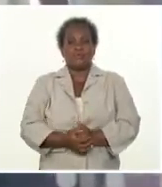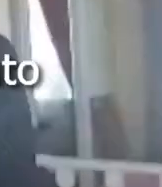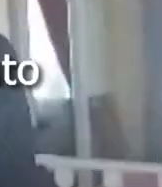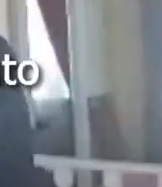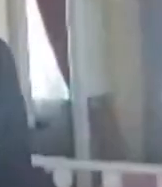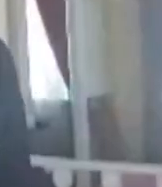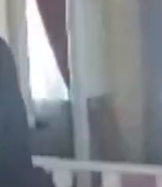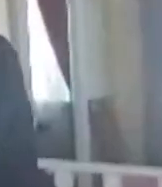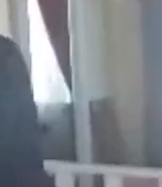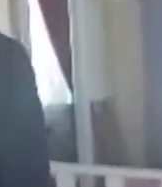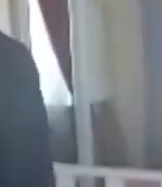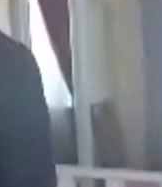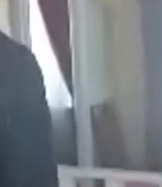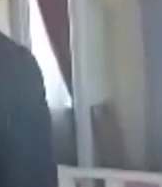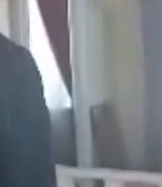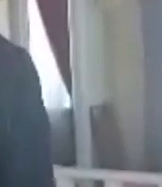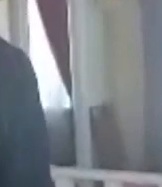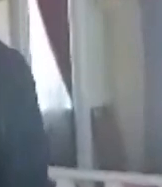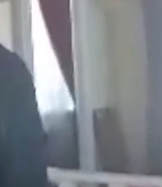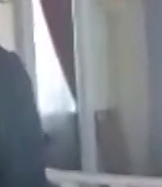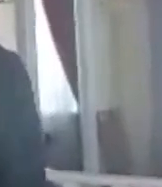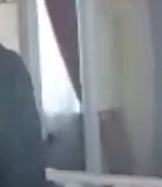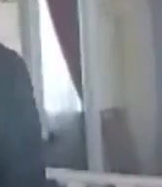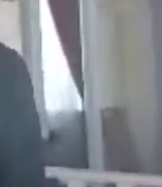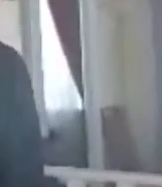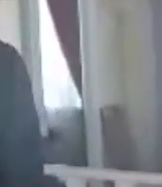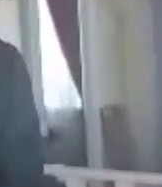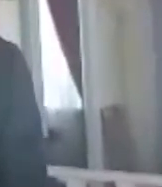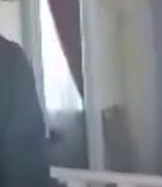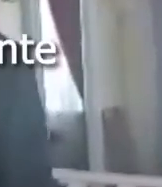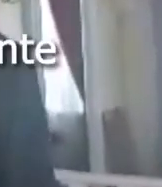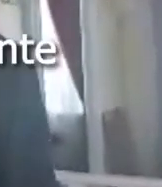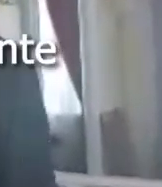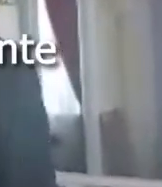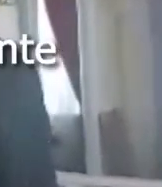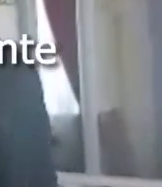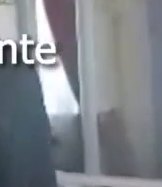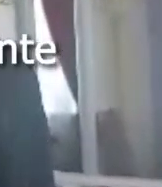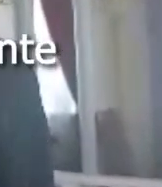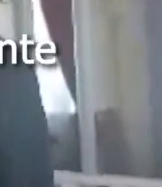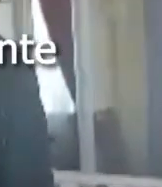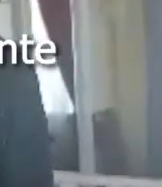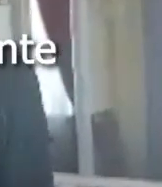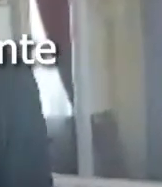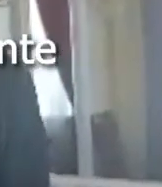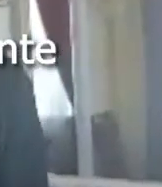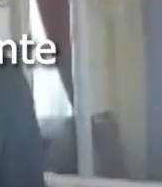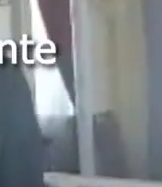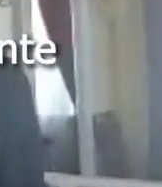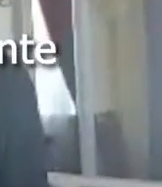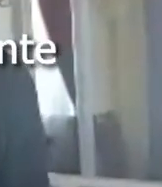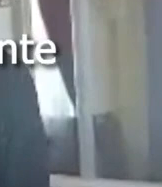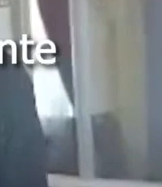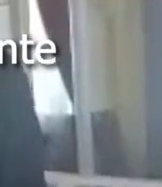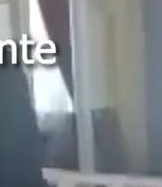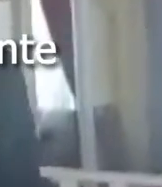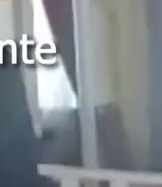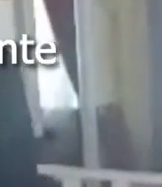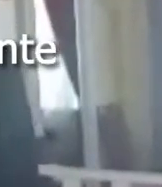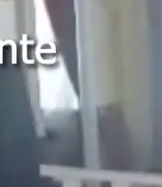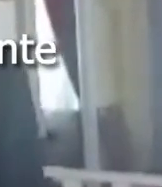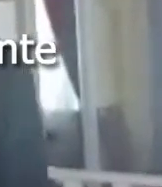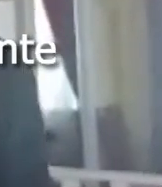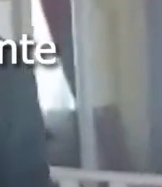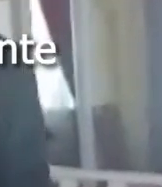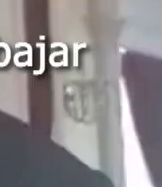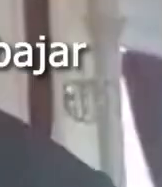y Rusia para introducir los detectores en la medicina. Esto es un proyecto muy interesante para